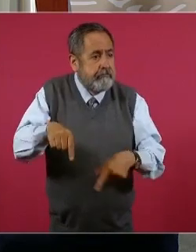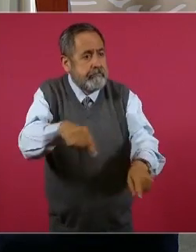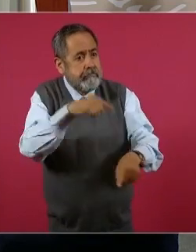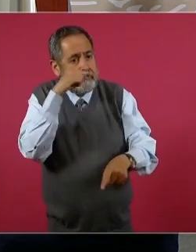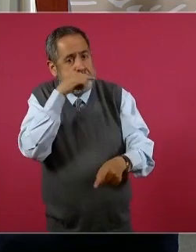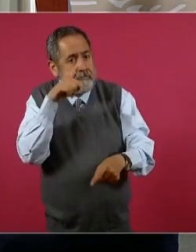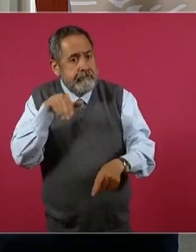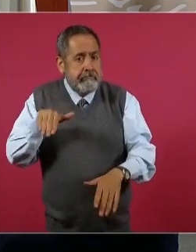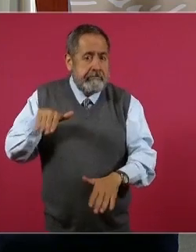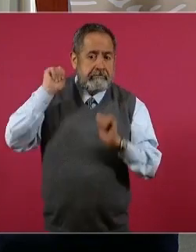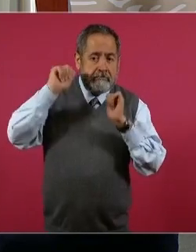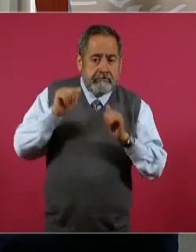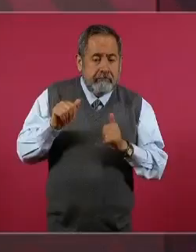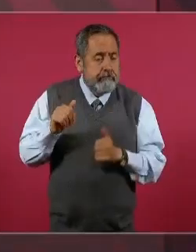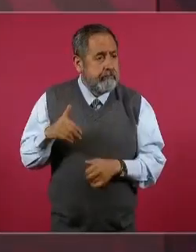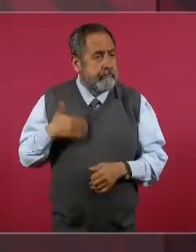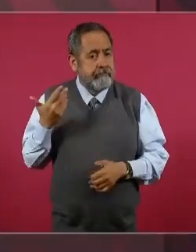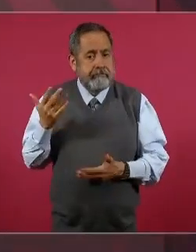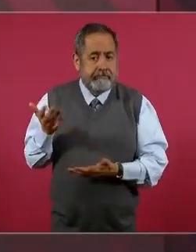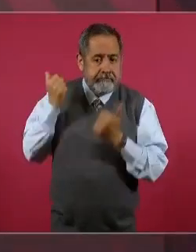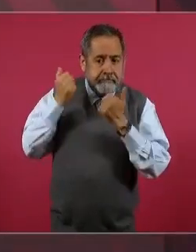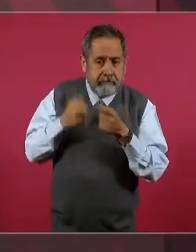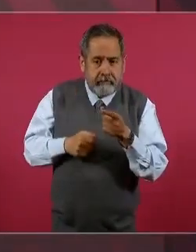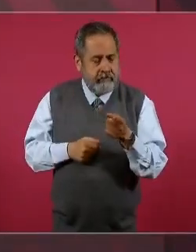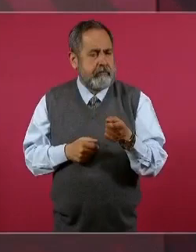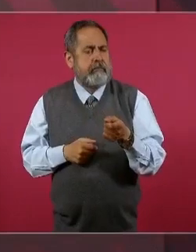para darle